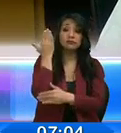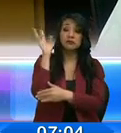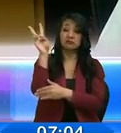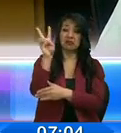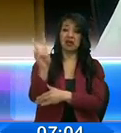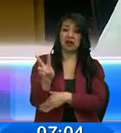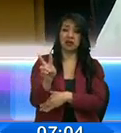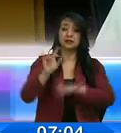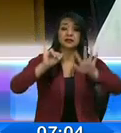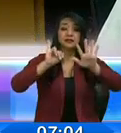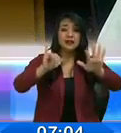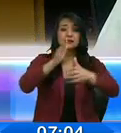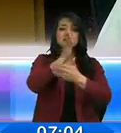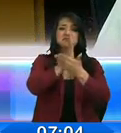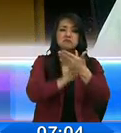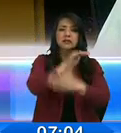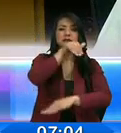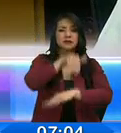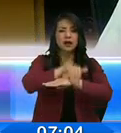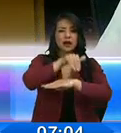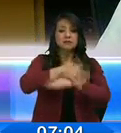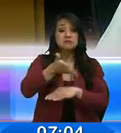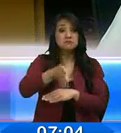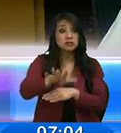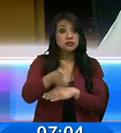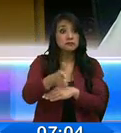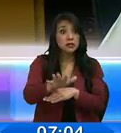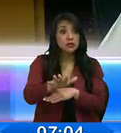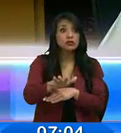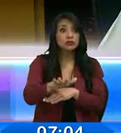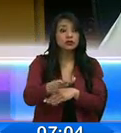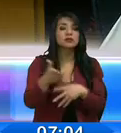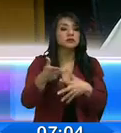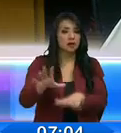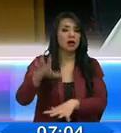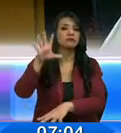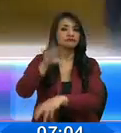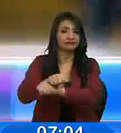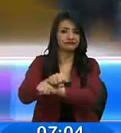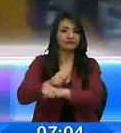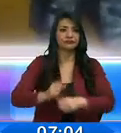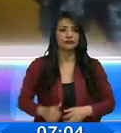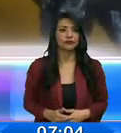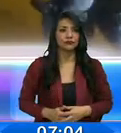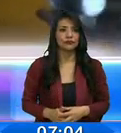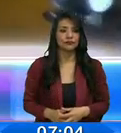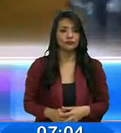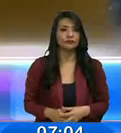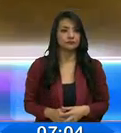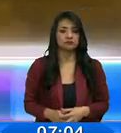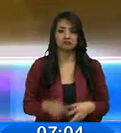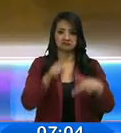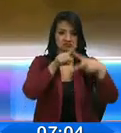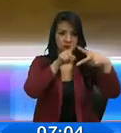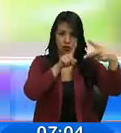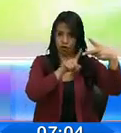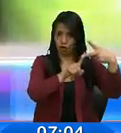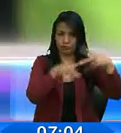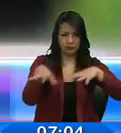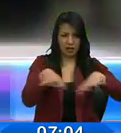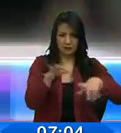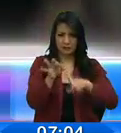las 18:30 aproximadamente, pues se realizó su captura. Con la ejecución exitosa de estos dos operativos,